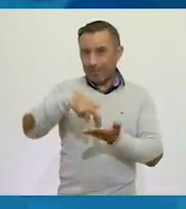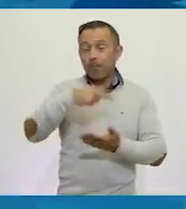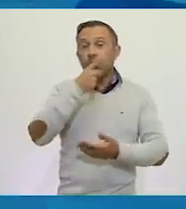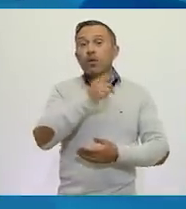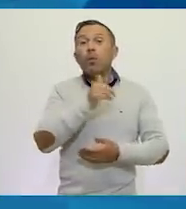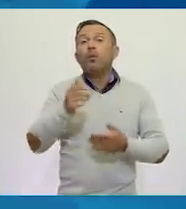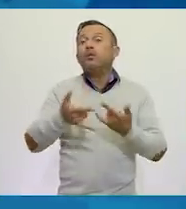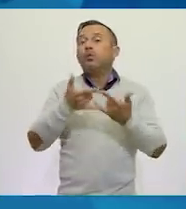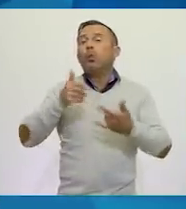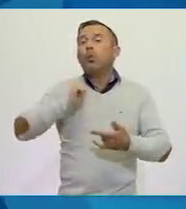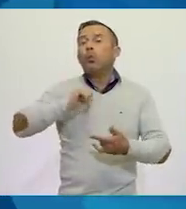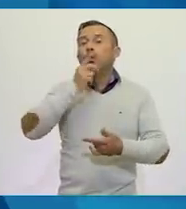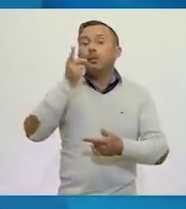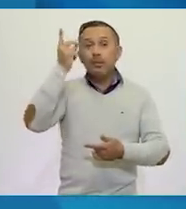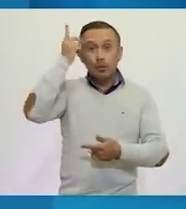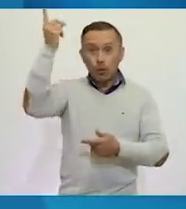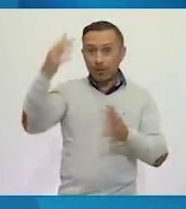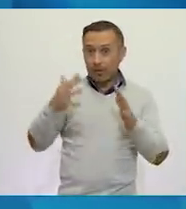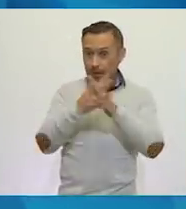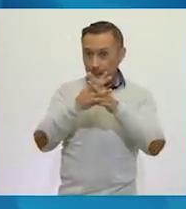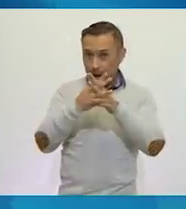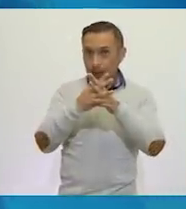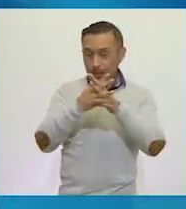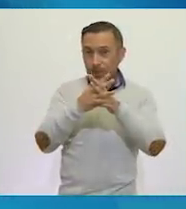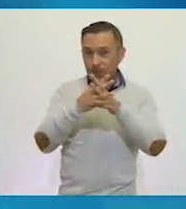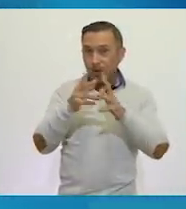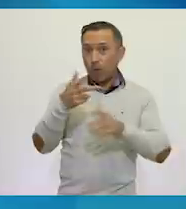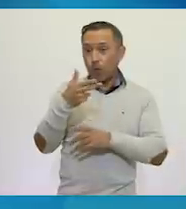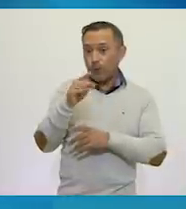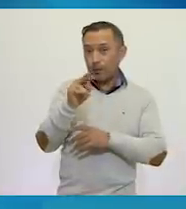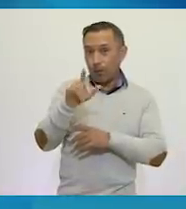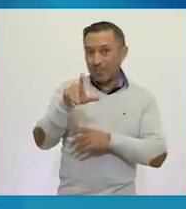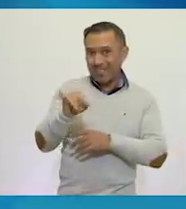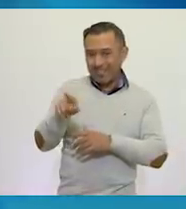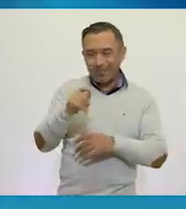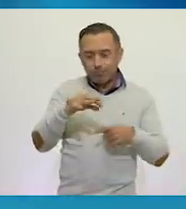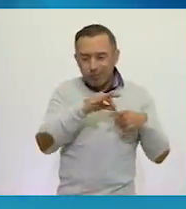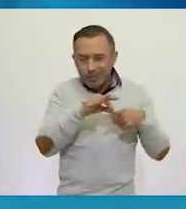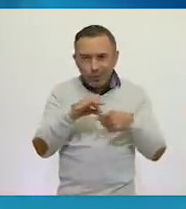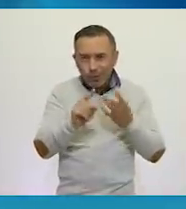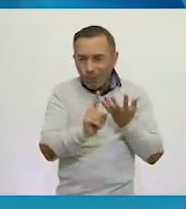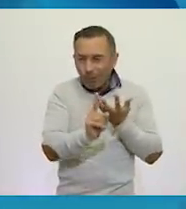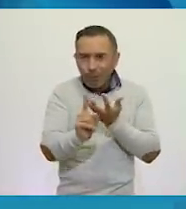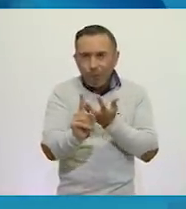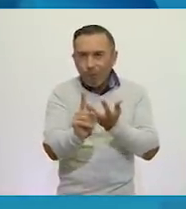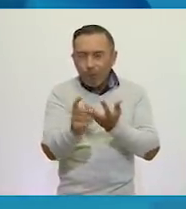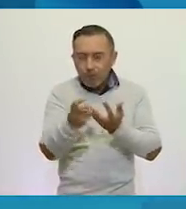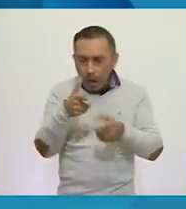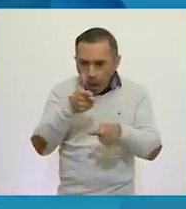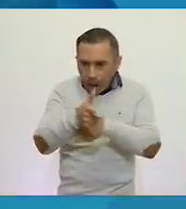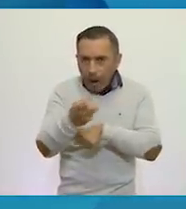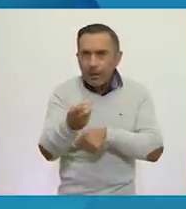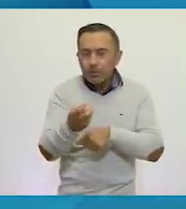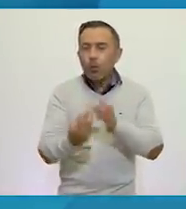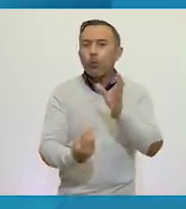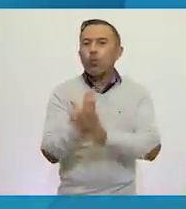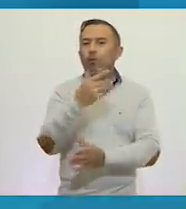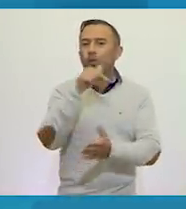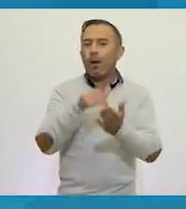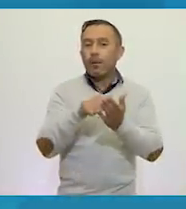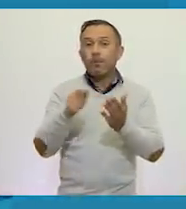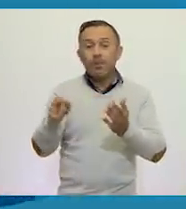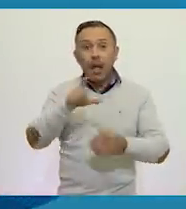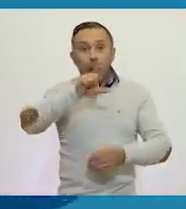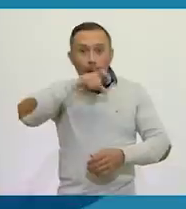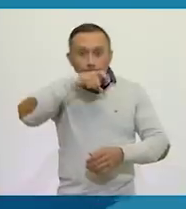de aquel lugar guiados por el dios de la guerra Huitzilopochtli, donde encontrarían una señal que les mostraría su nuevo hogar. Al ver pasmados un águila devorando